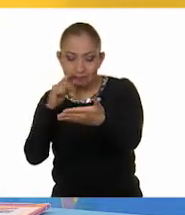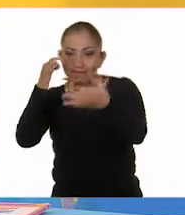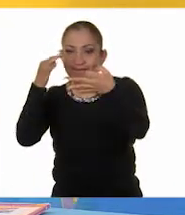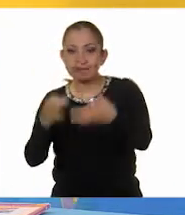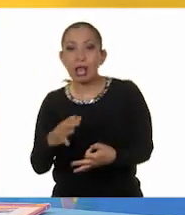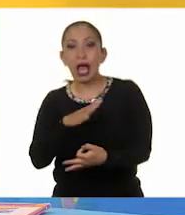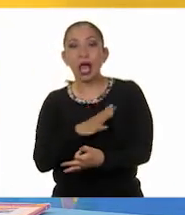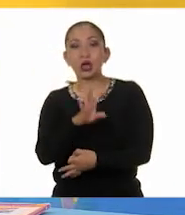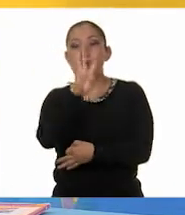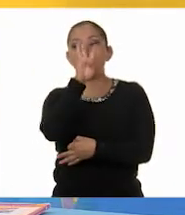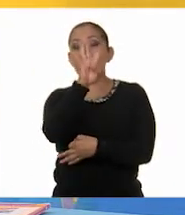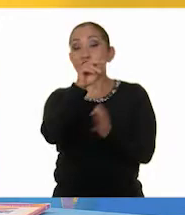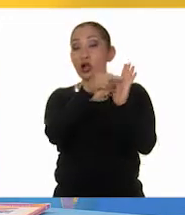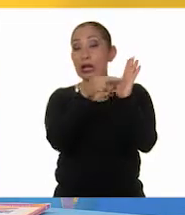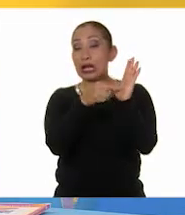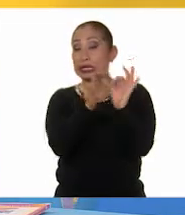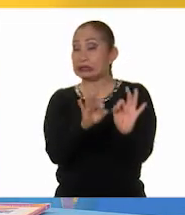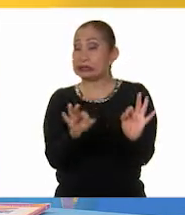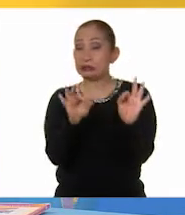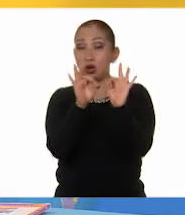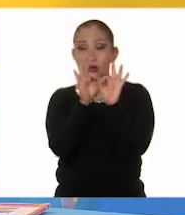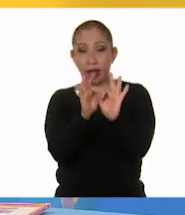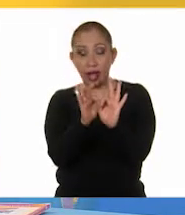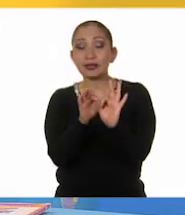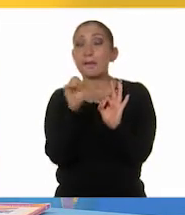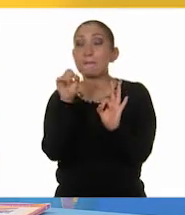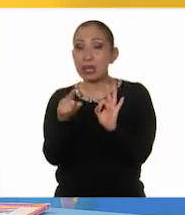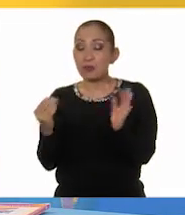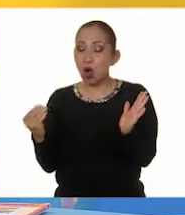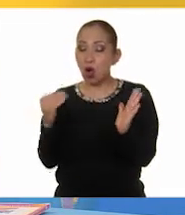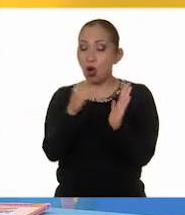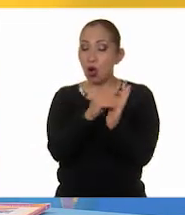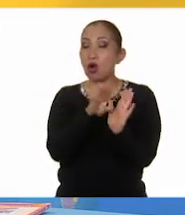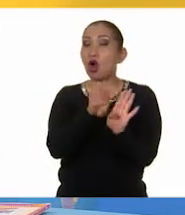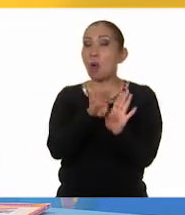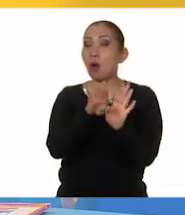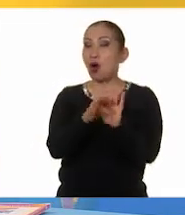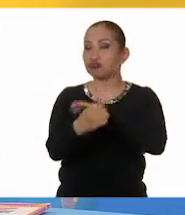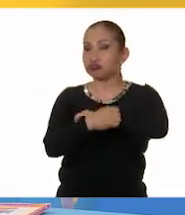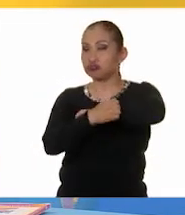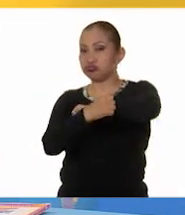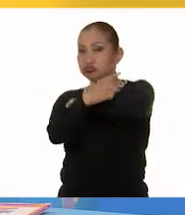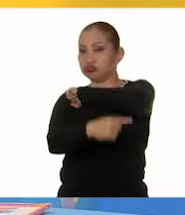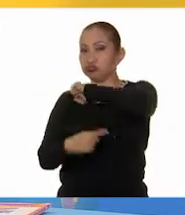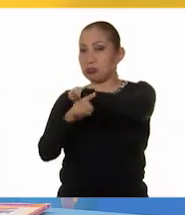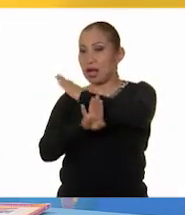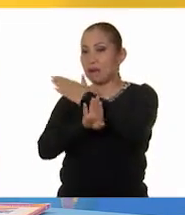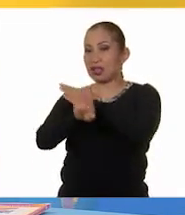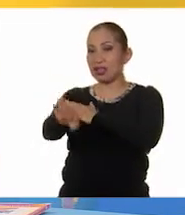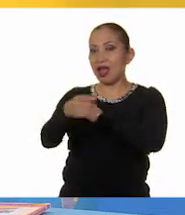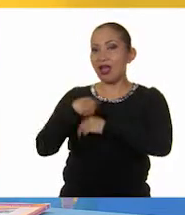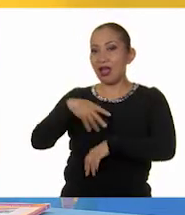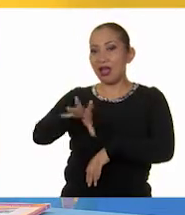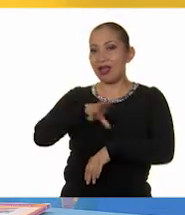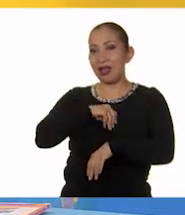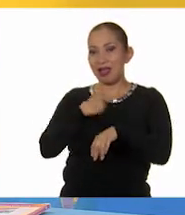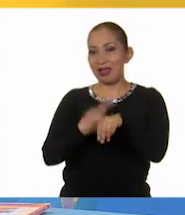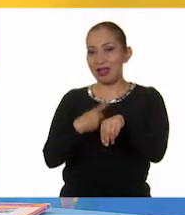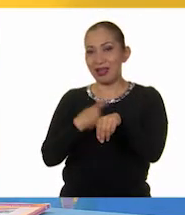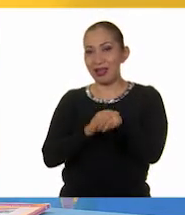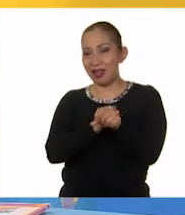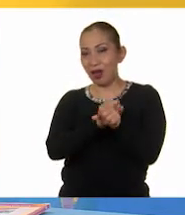que hay 4 reglas importantísimas que forman una especie de escudo para evitar contagiarnos de COVID-19.